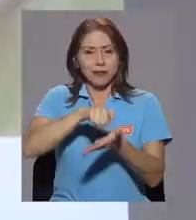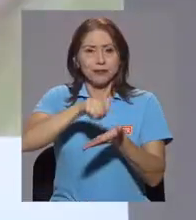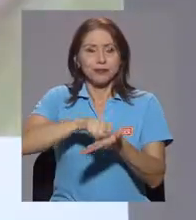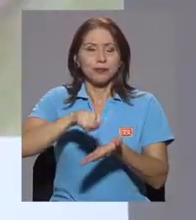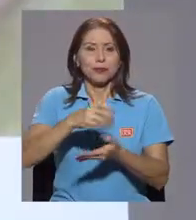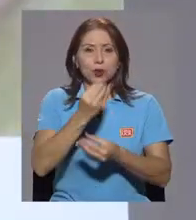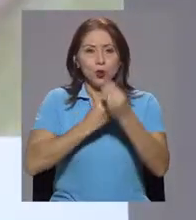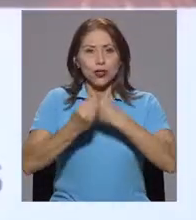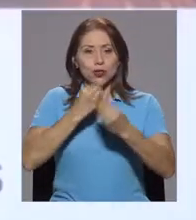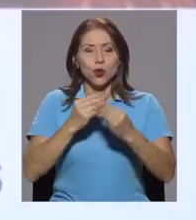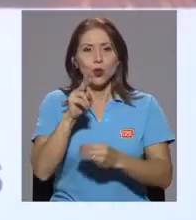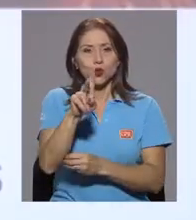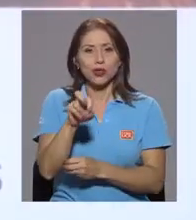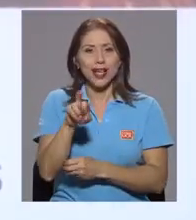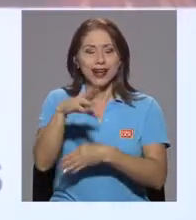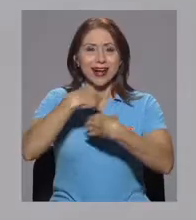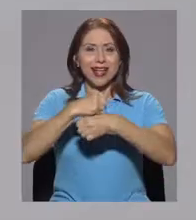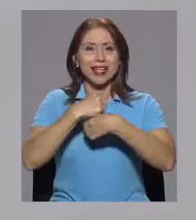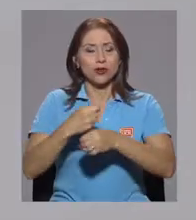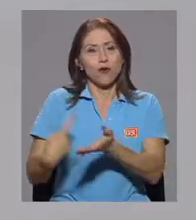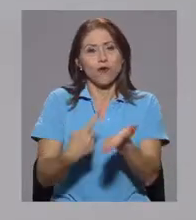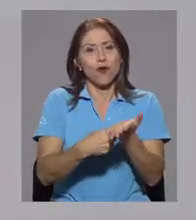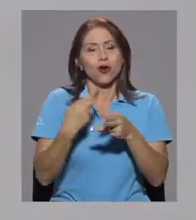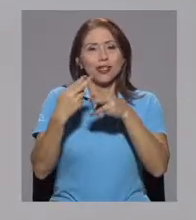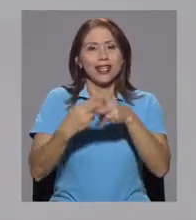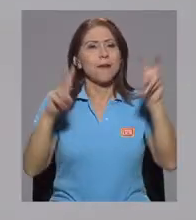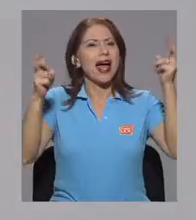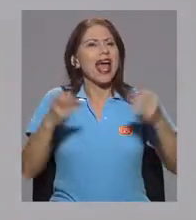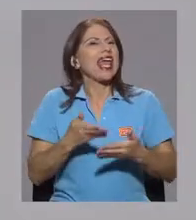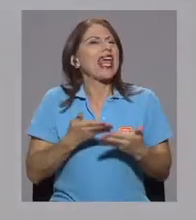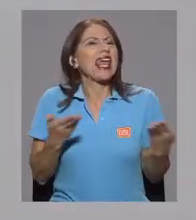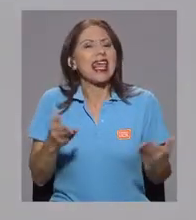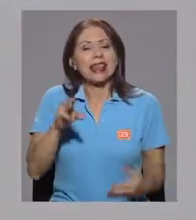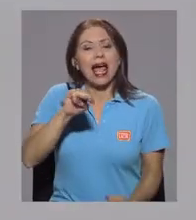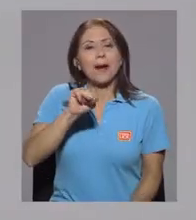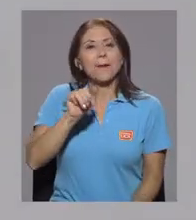de la UCR celebró el foro ¿Qué tamaiceros somos?